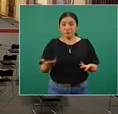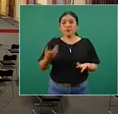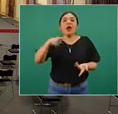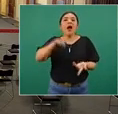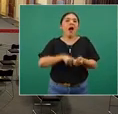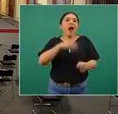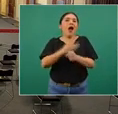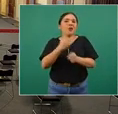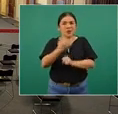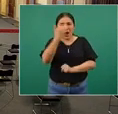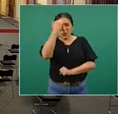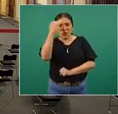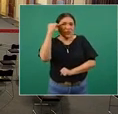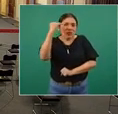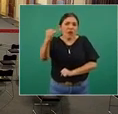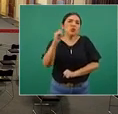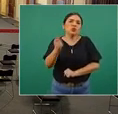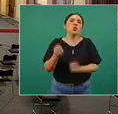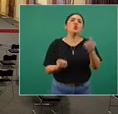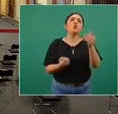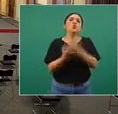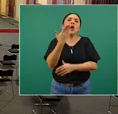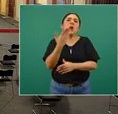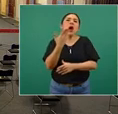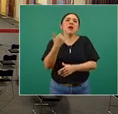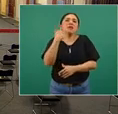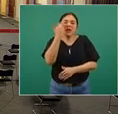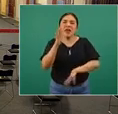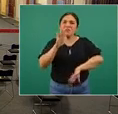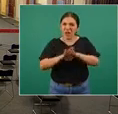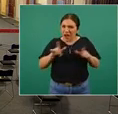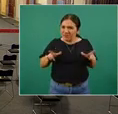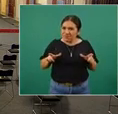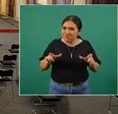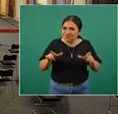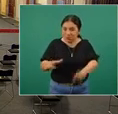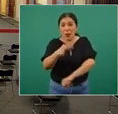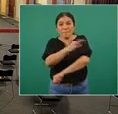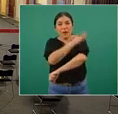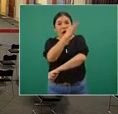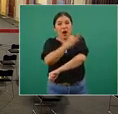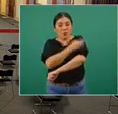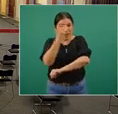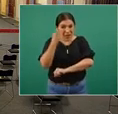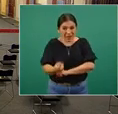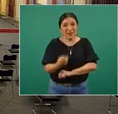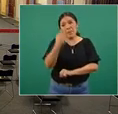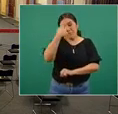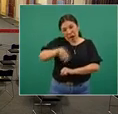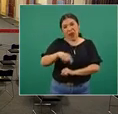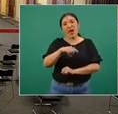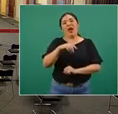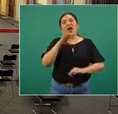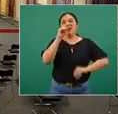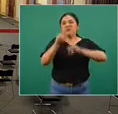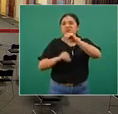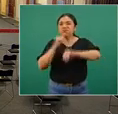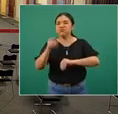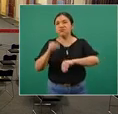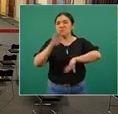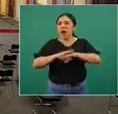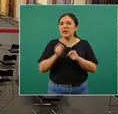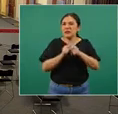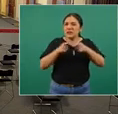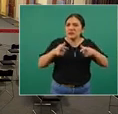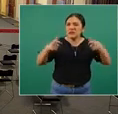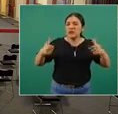marco, sobre todo, de esta nueva intensificación que va a significar la campaña, la ampliación de